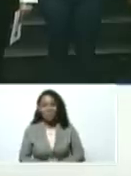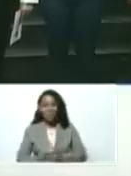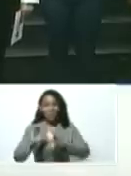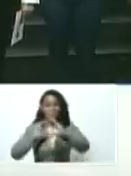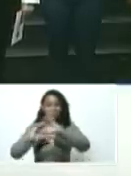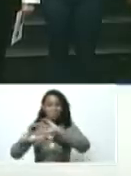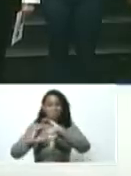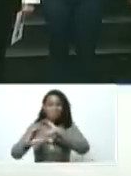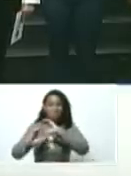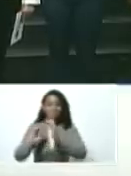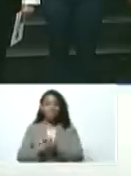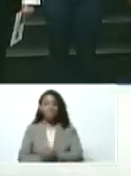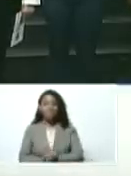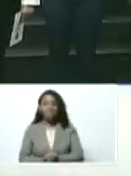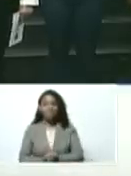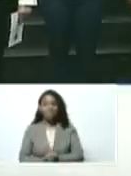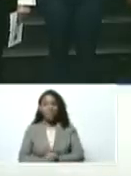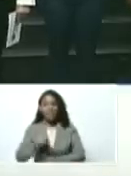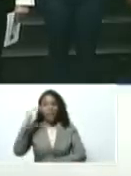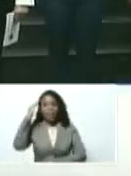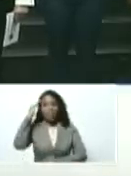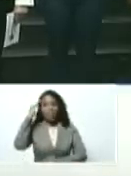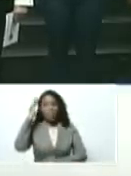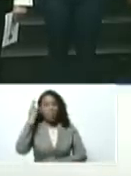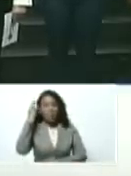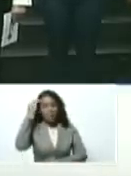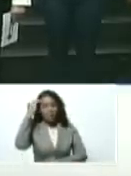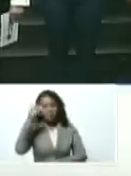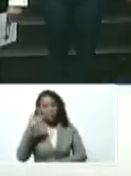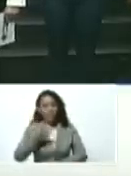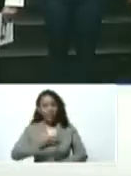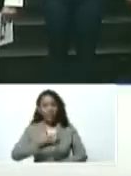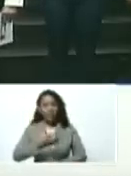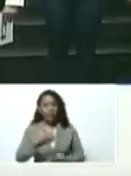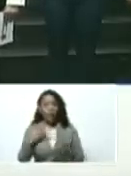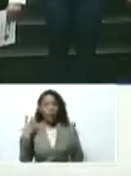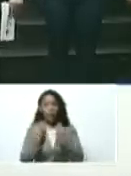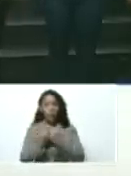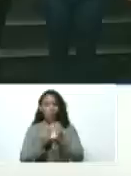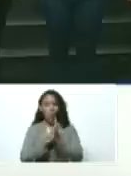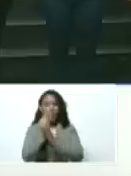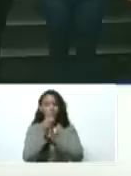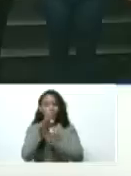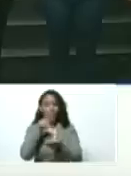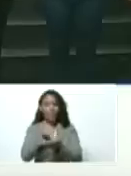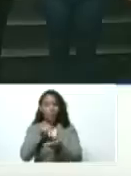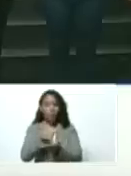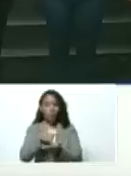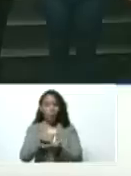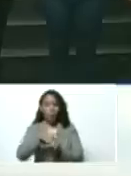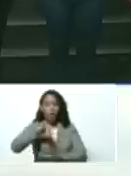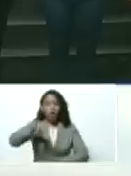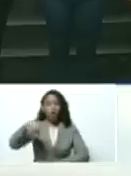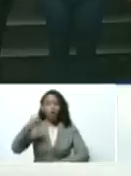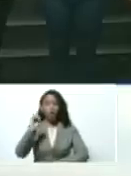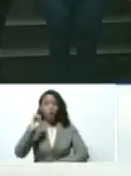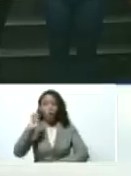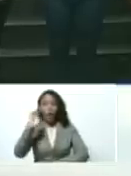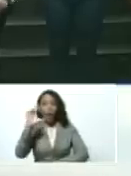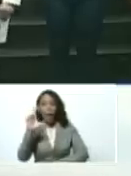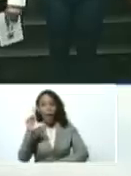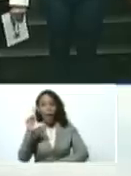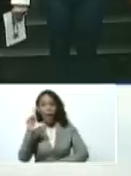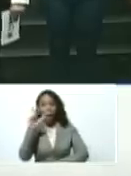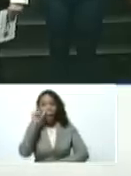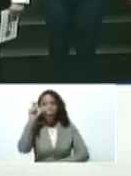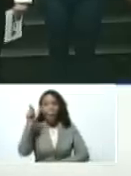conversadito, Carmen Teresa, con el emprendedor presente, Joel Jean González,